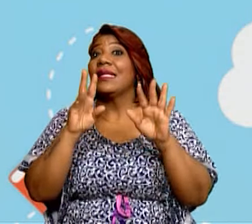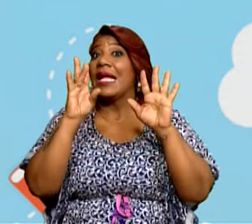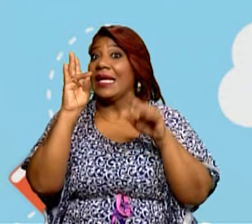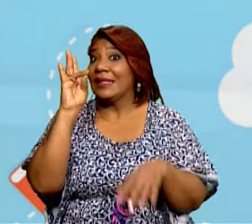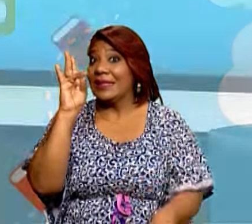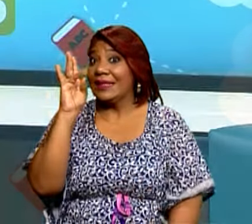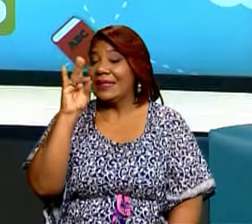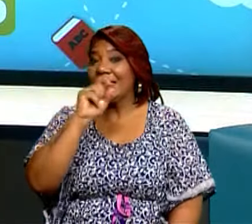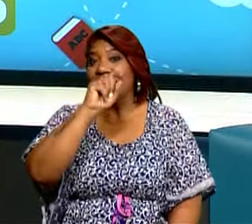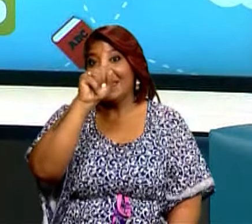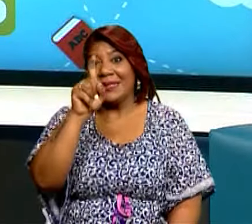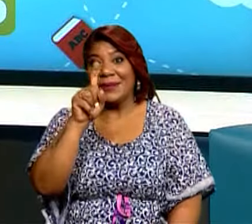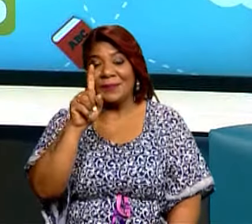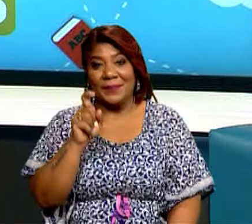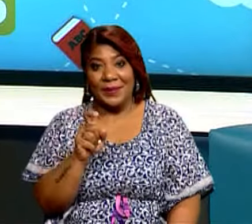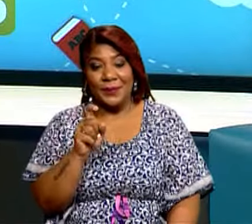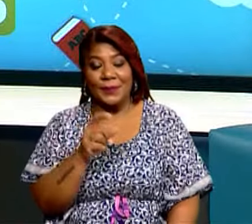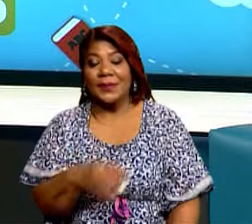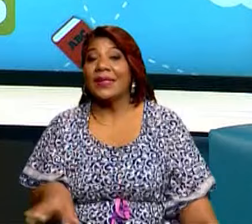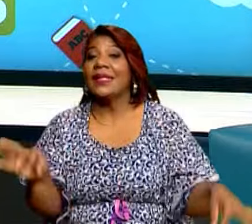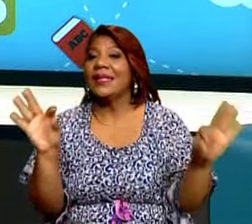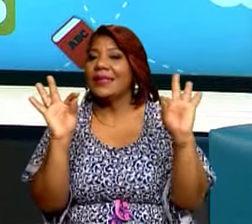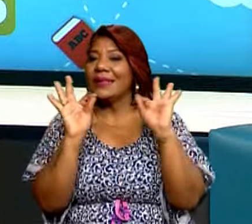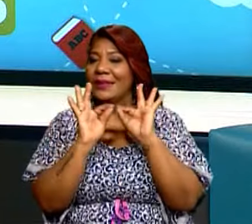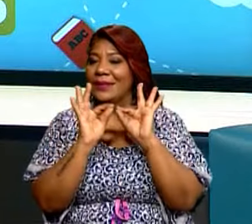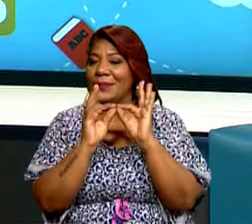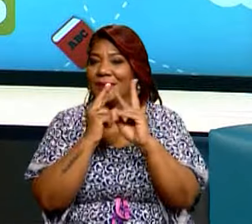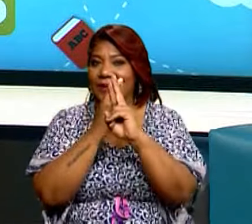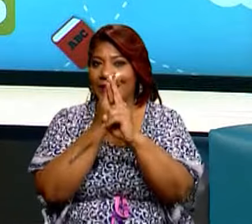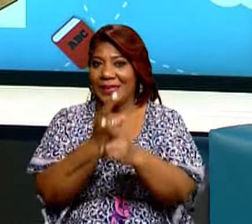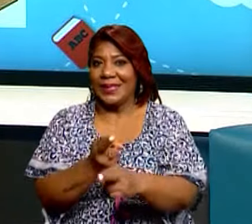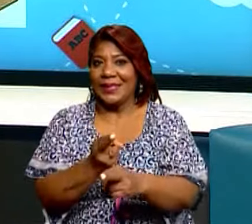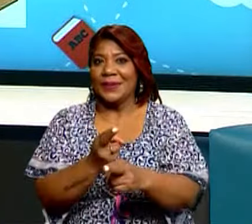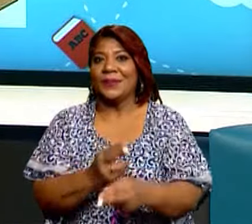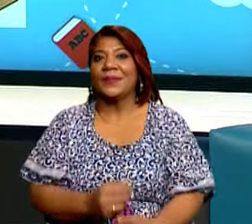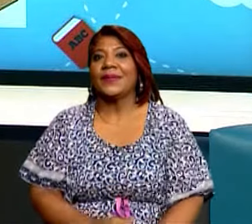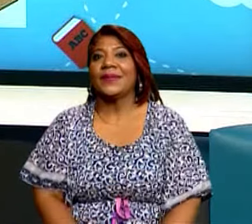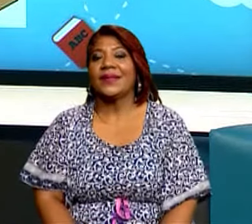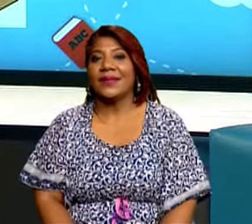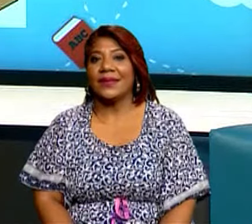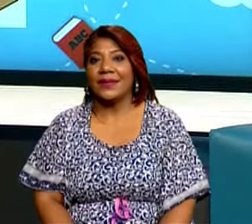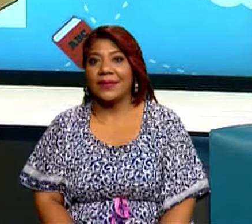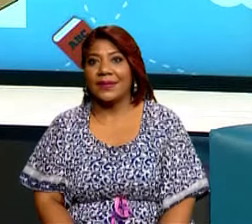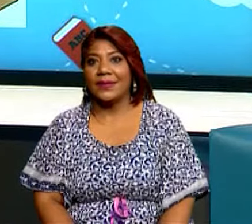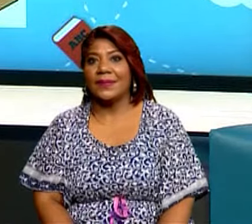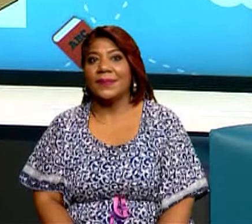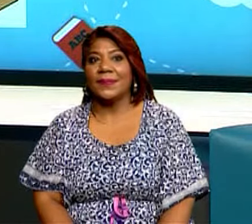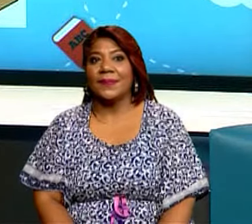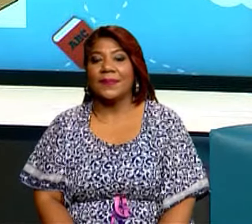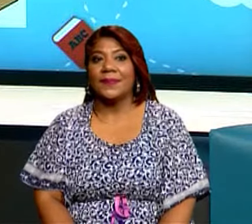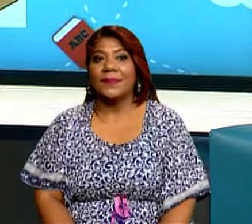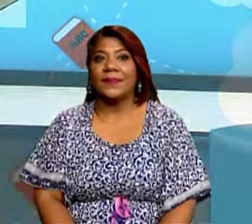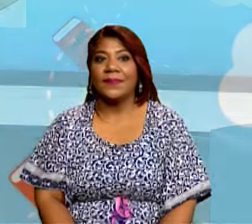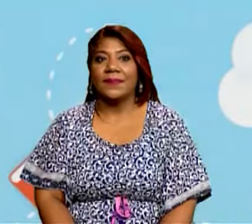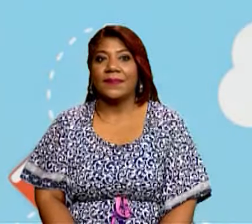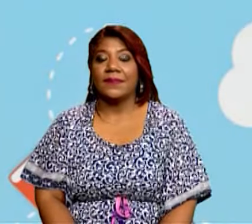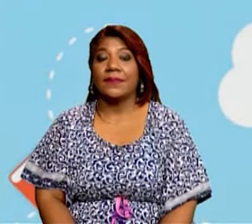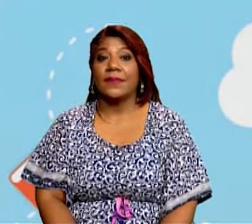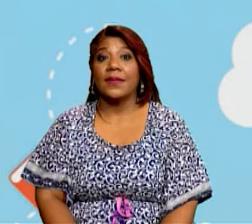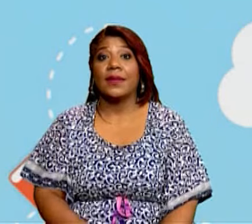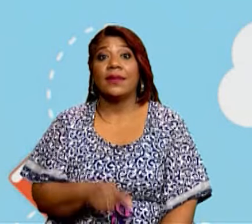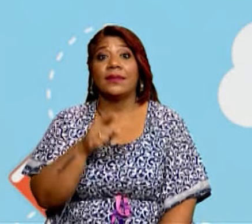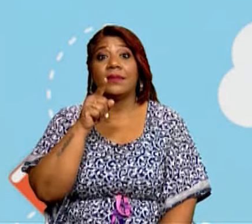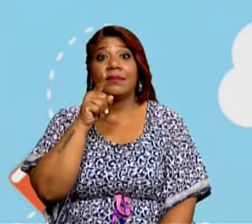acuerdo a lo que te están pidiendo con sus respuestas a colores. Vamos a ver. Aquí, este es un mapa